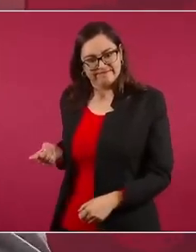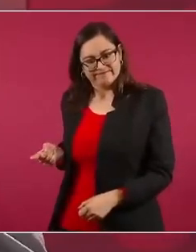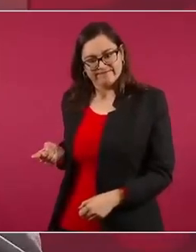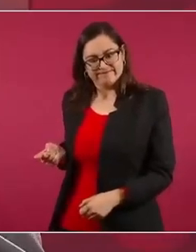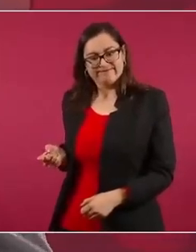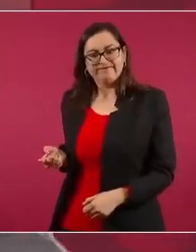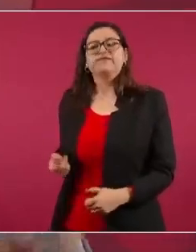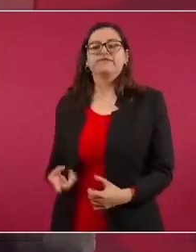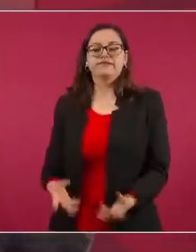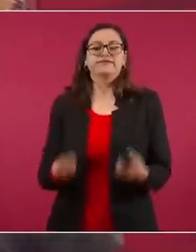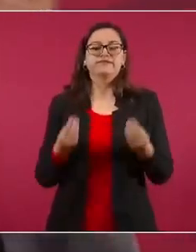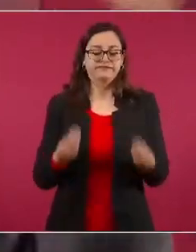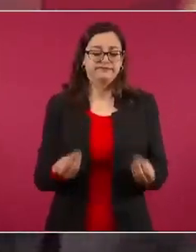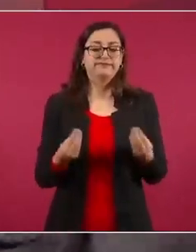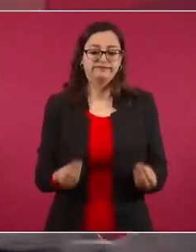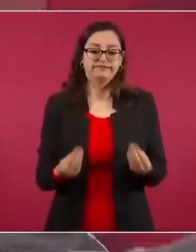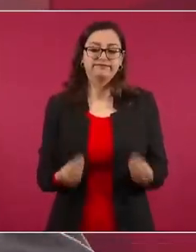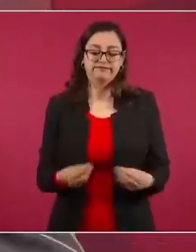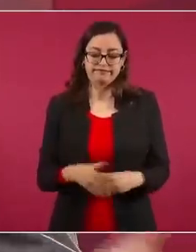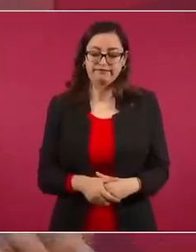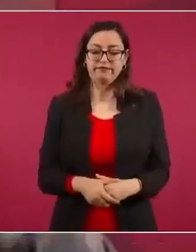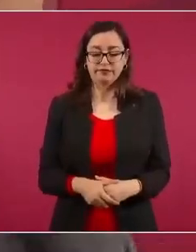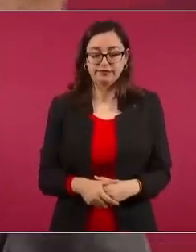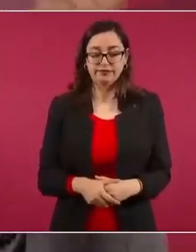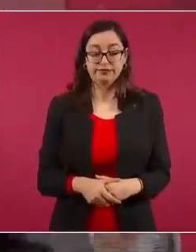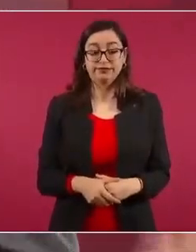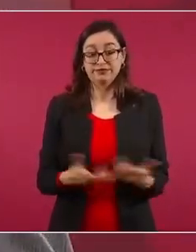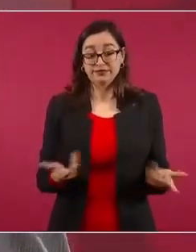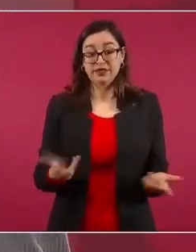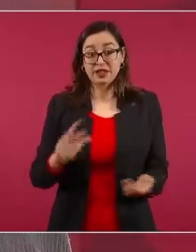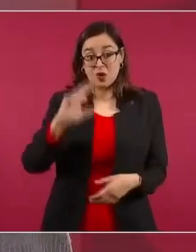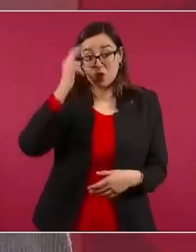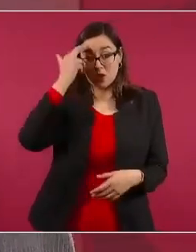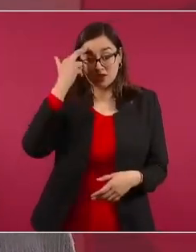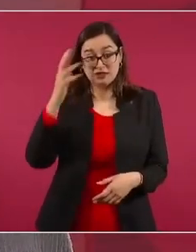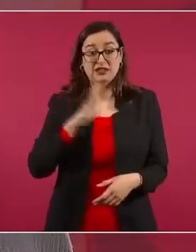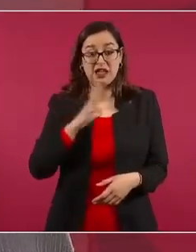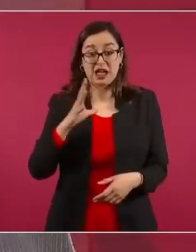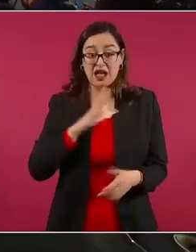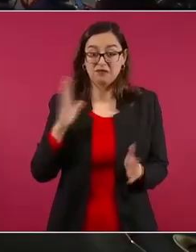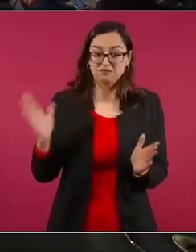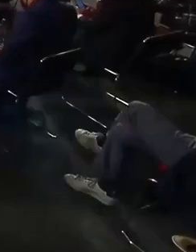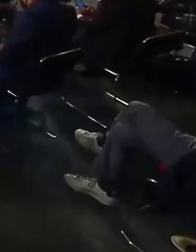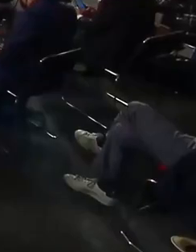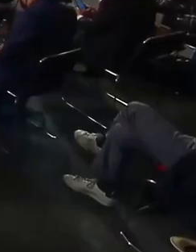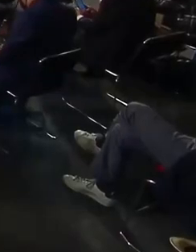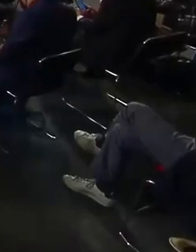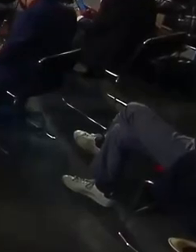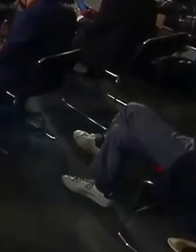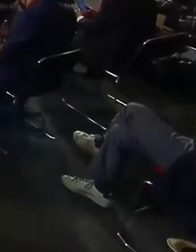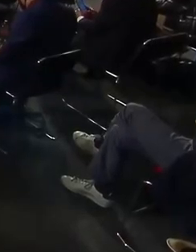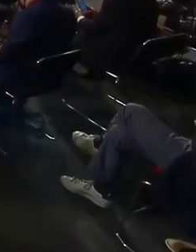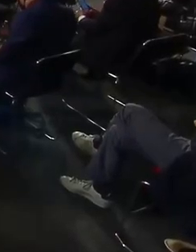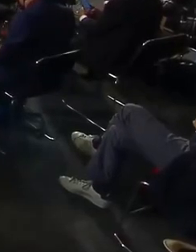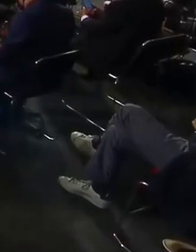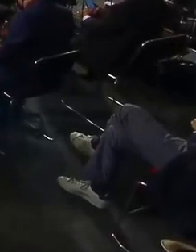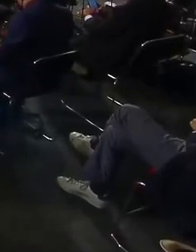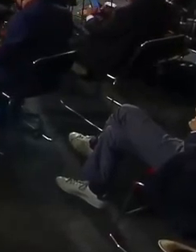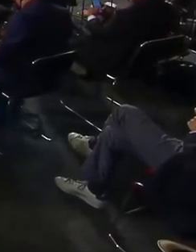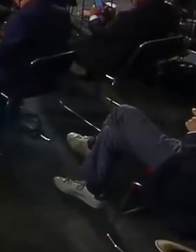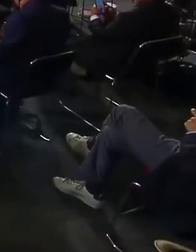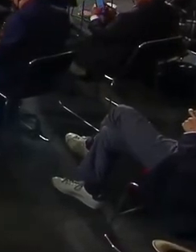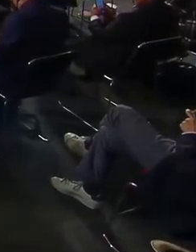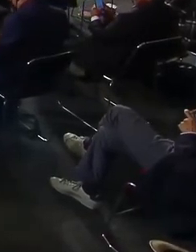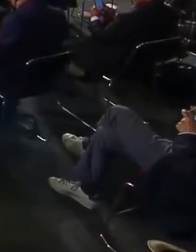Acuérdense que sacaron documentos hasta de la Embajada de